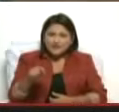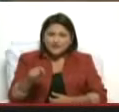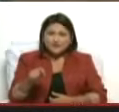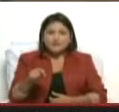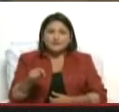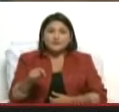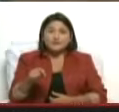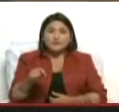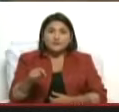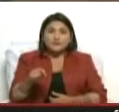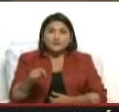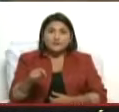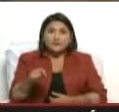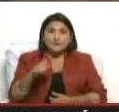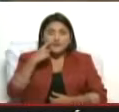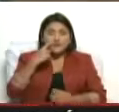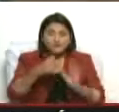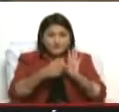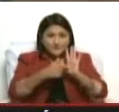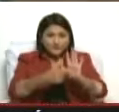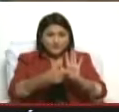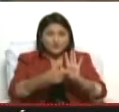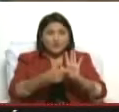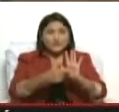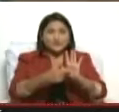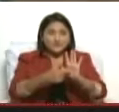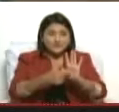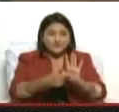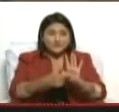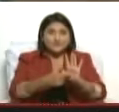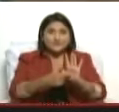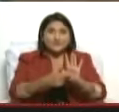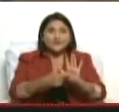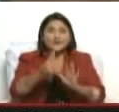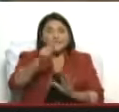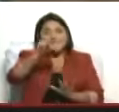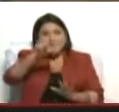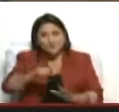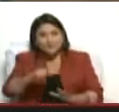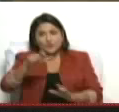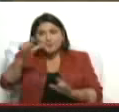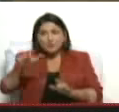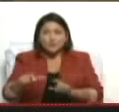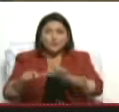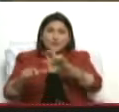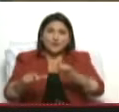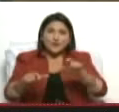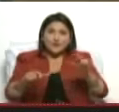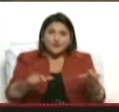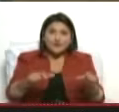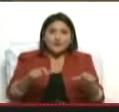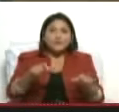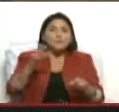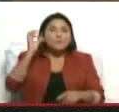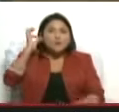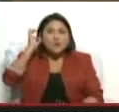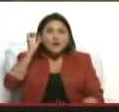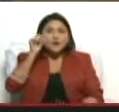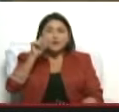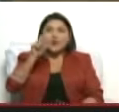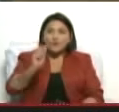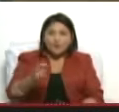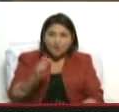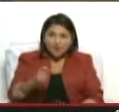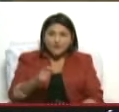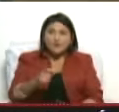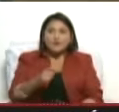repito aparece mencionada la ciudadana Rocío San Miguel tanto en la